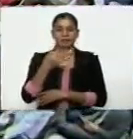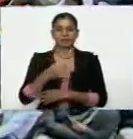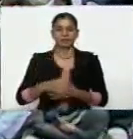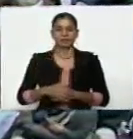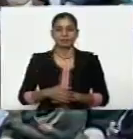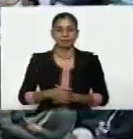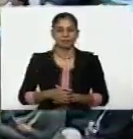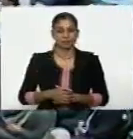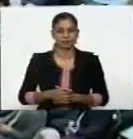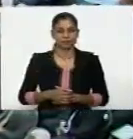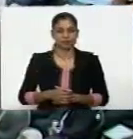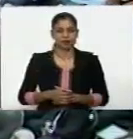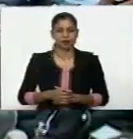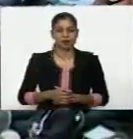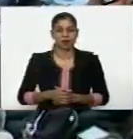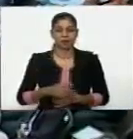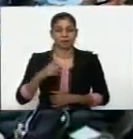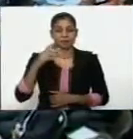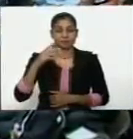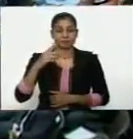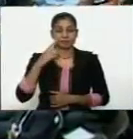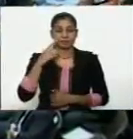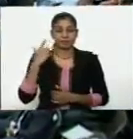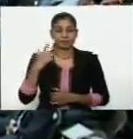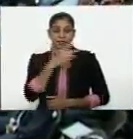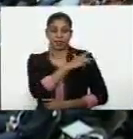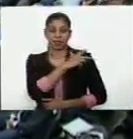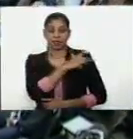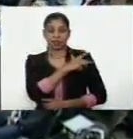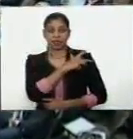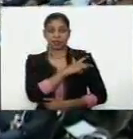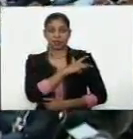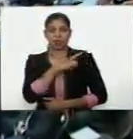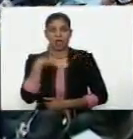Para poder igualar ese discurso, hay que hacer una hojilla.